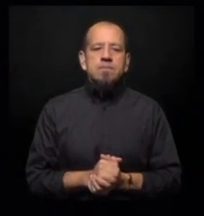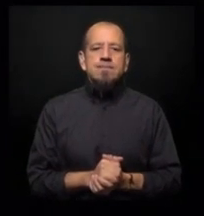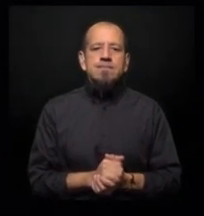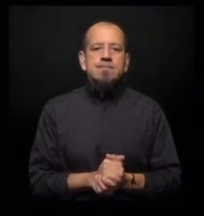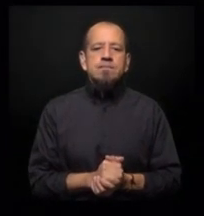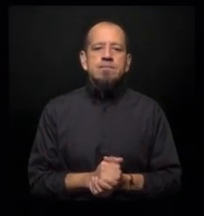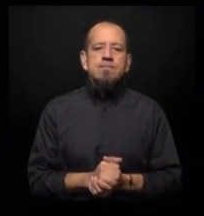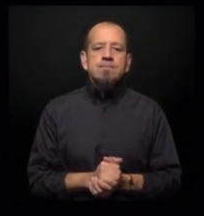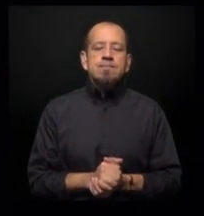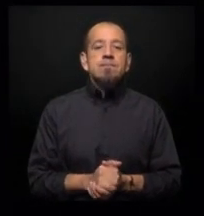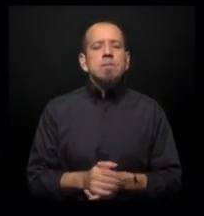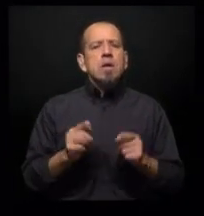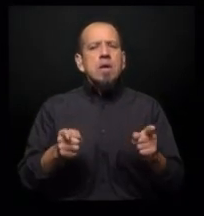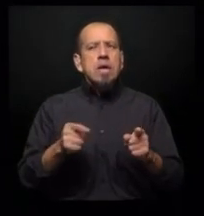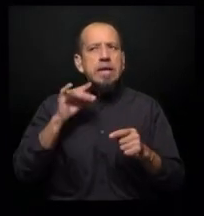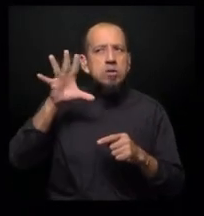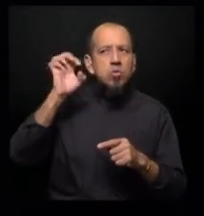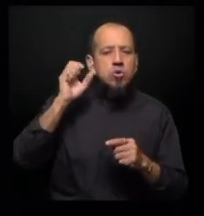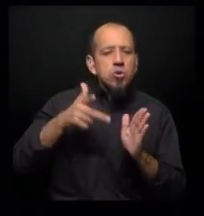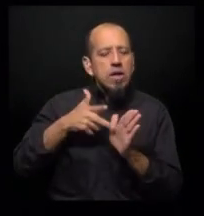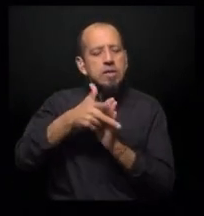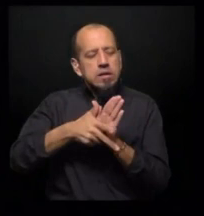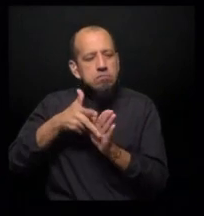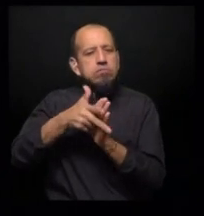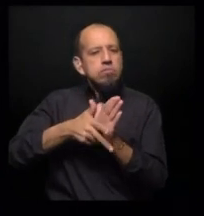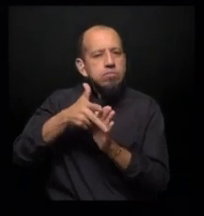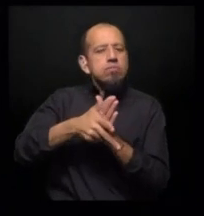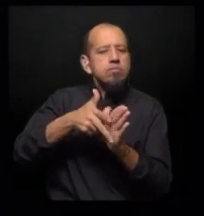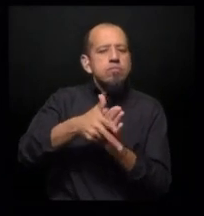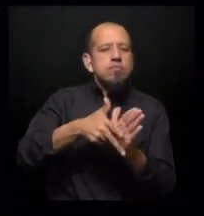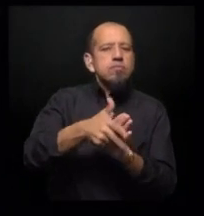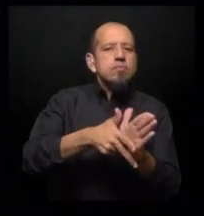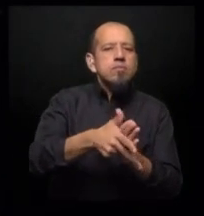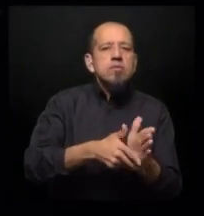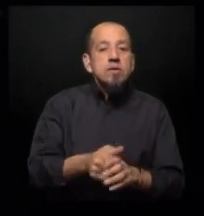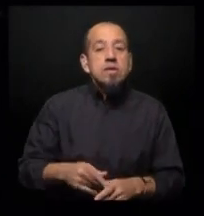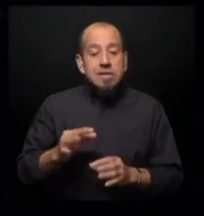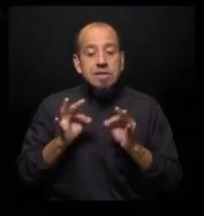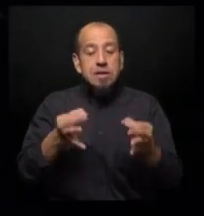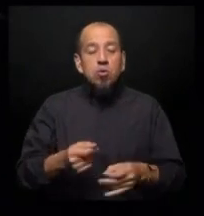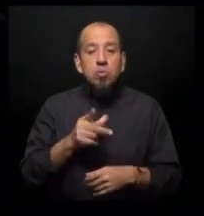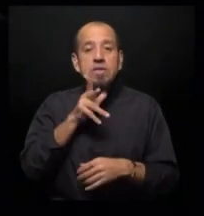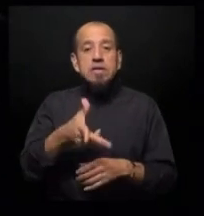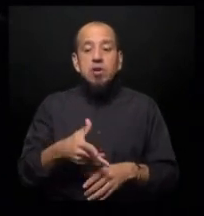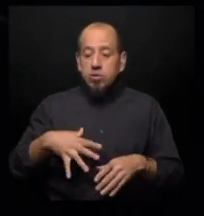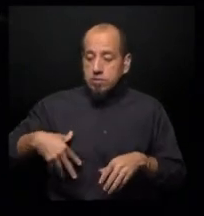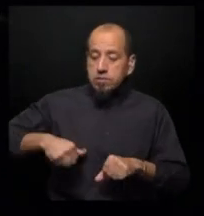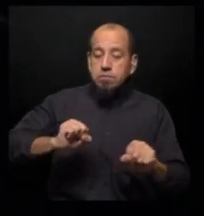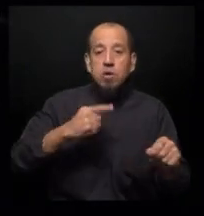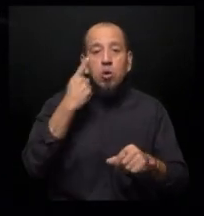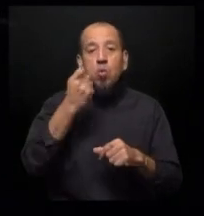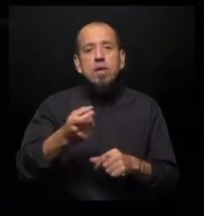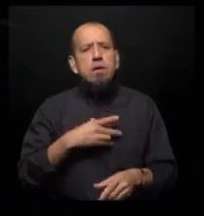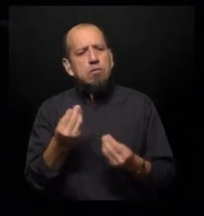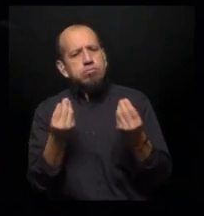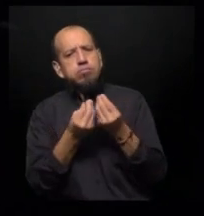73 oigo venir el tren que Silva cuando llego a la estación de Bernal con mis hijos de la mano me doy cuenta de que va repleto